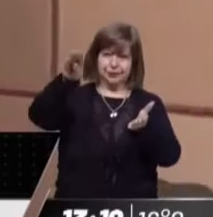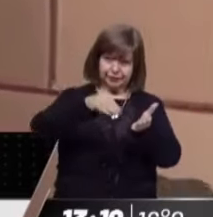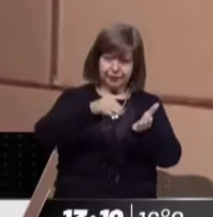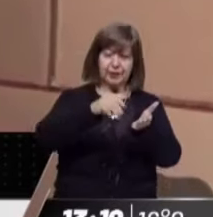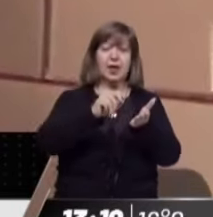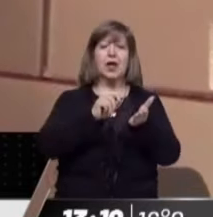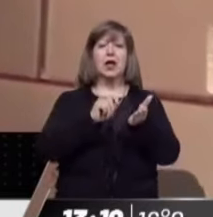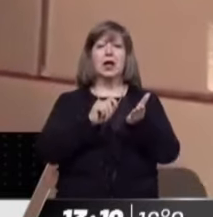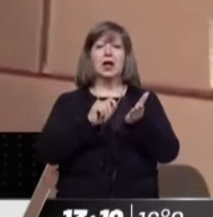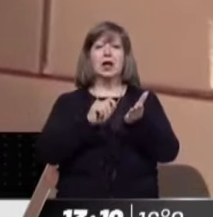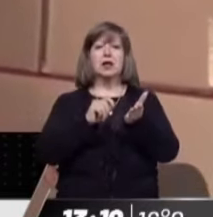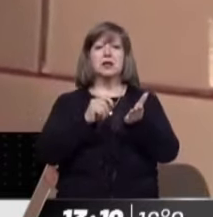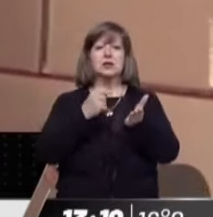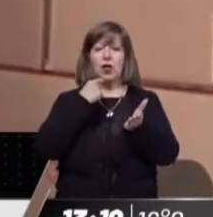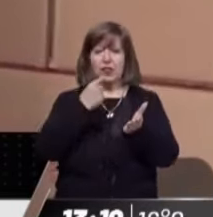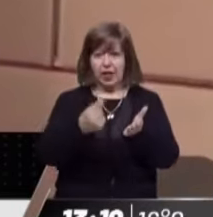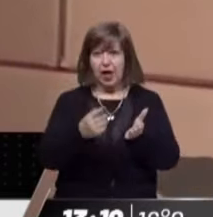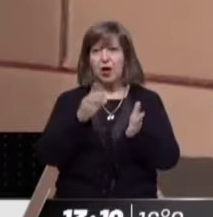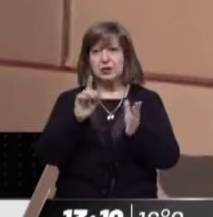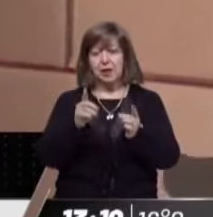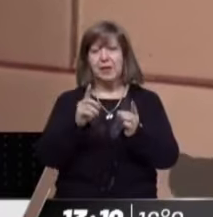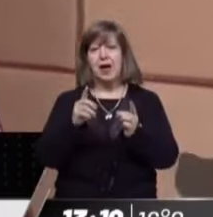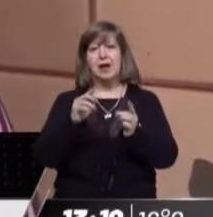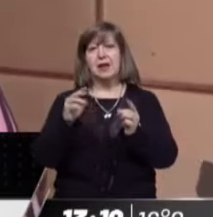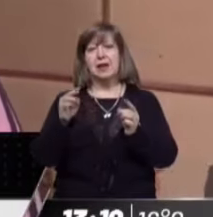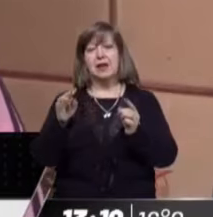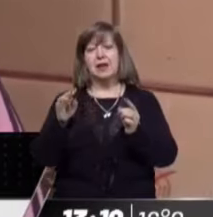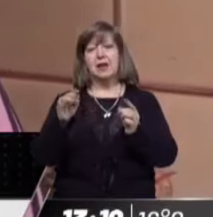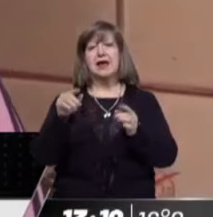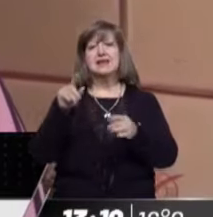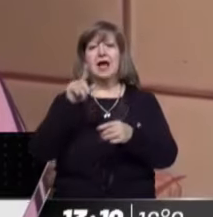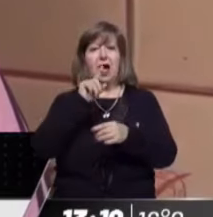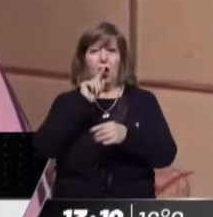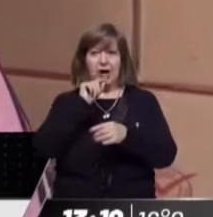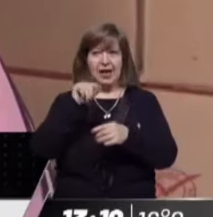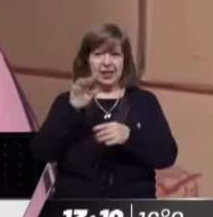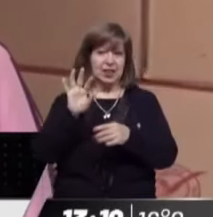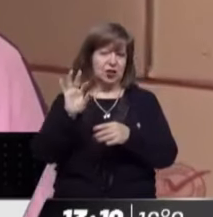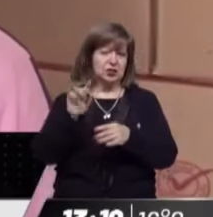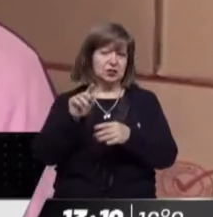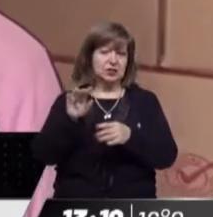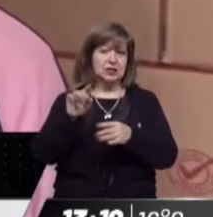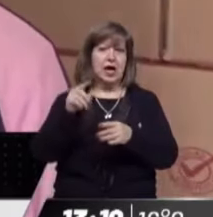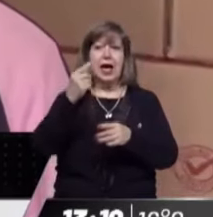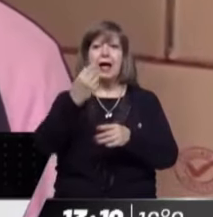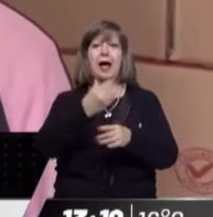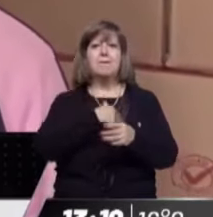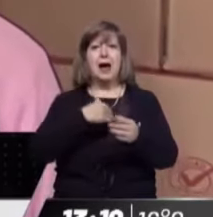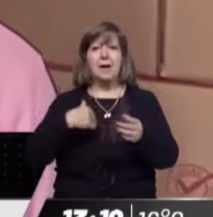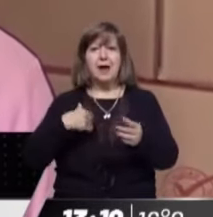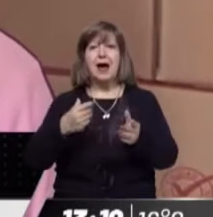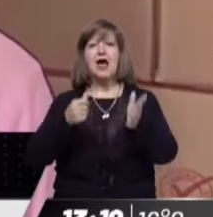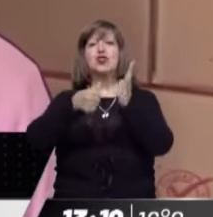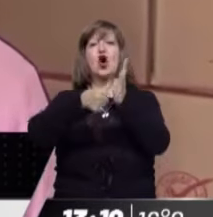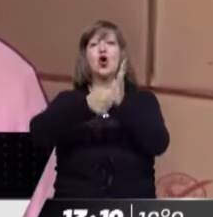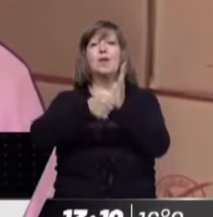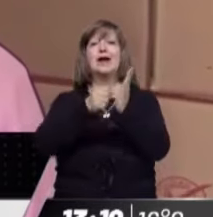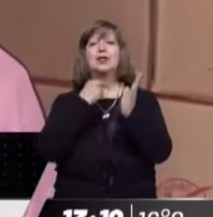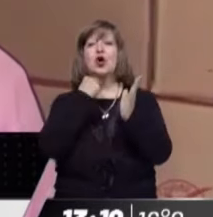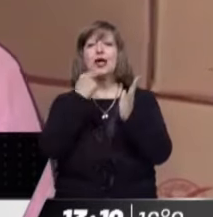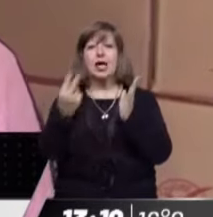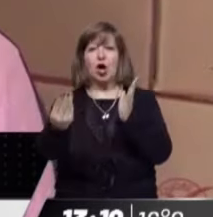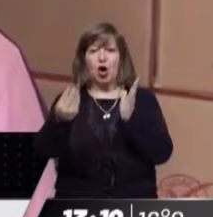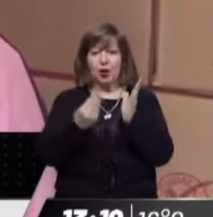eso lo que también digo o se personas que nos estén mirando que sean de horneritos e cada mamá va a venir con el documento de su niño